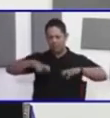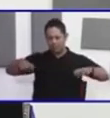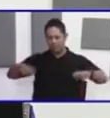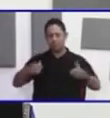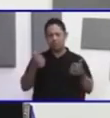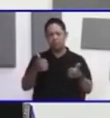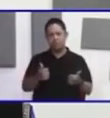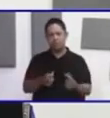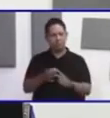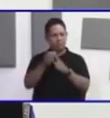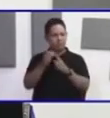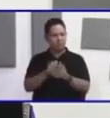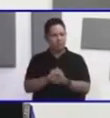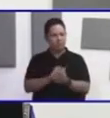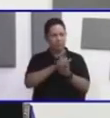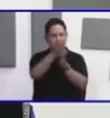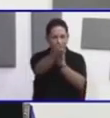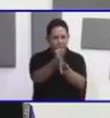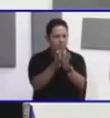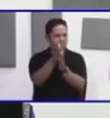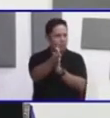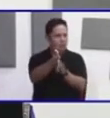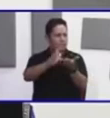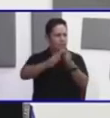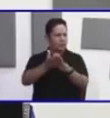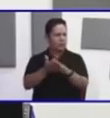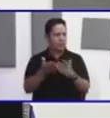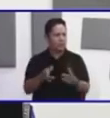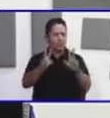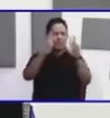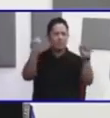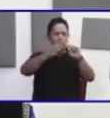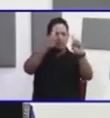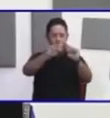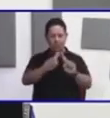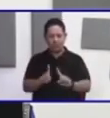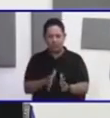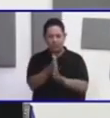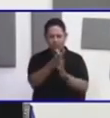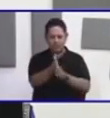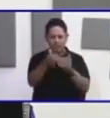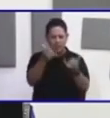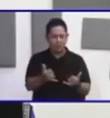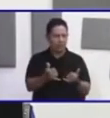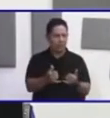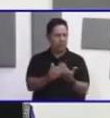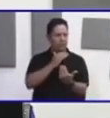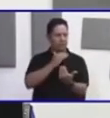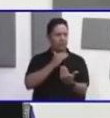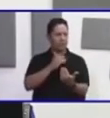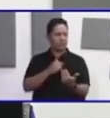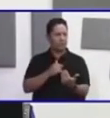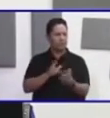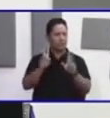importante, que es poder hablar con la comunidad de diferentes temas, y en esta ocasión esta invitación